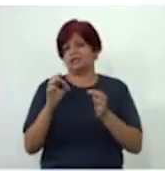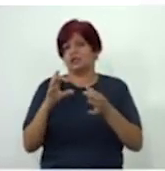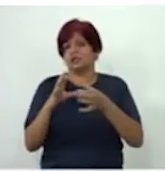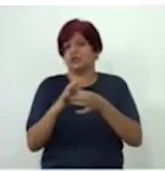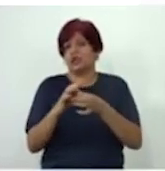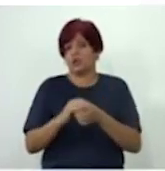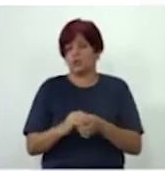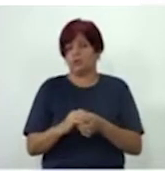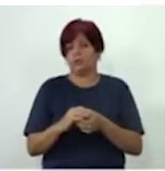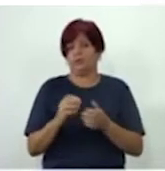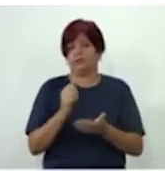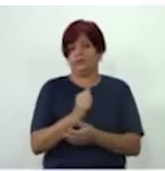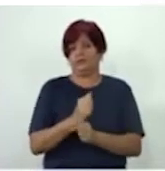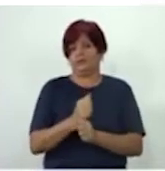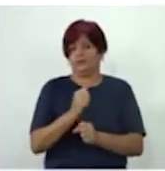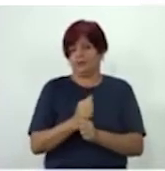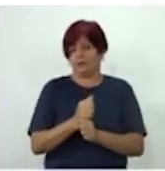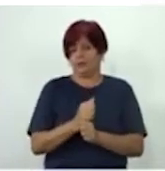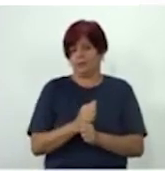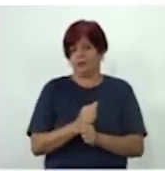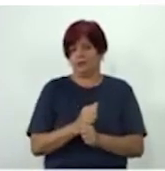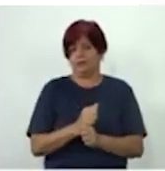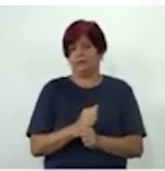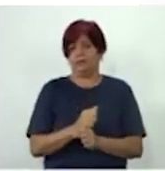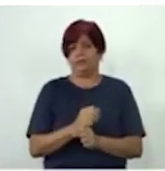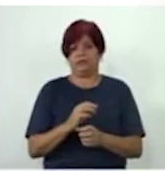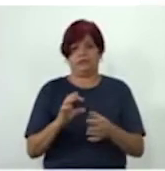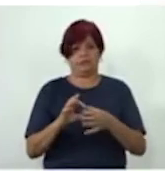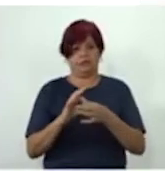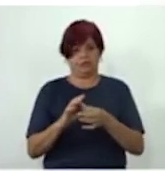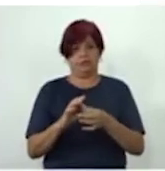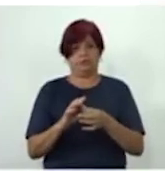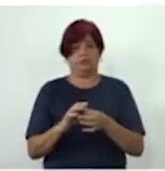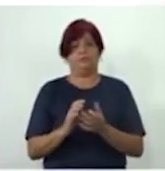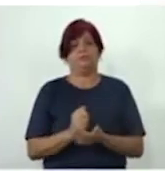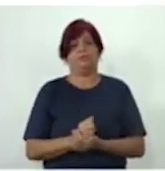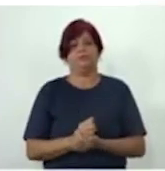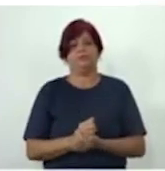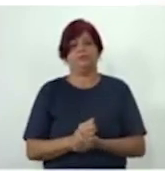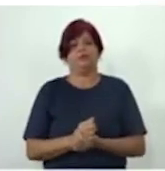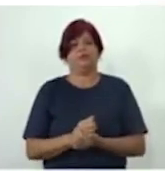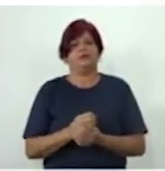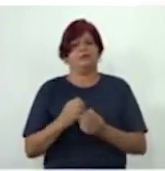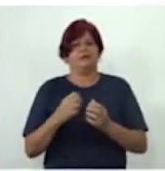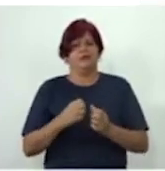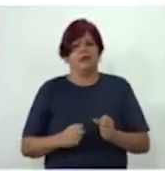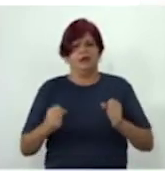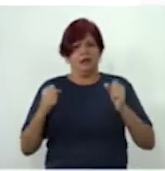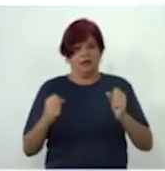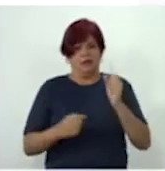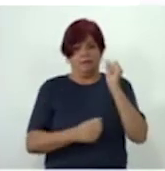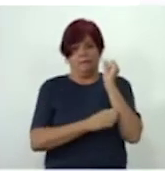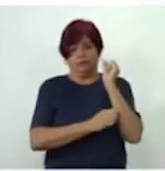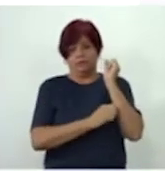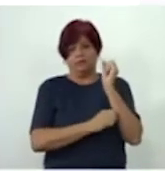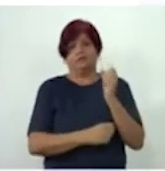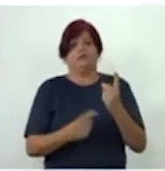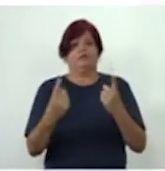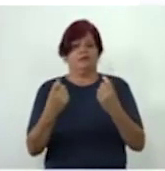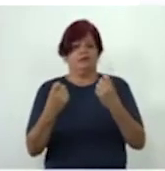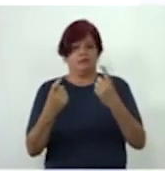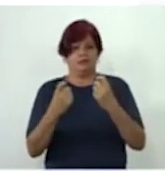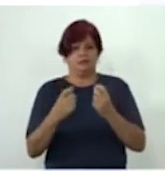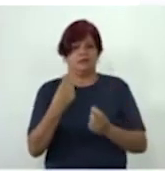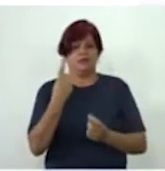a trabajar. O sea, de forma breve vamos a determinar las potencialidades y las necesidades del